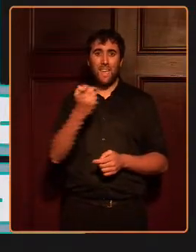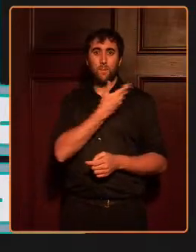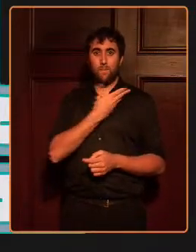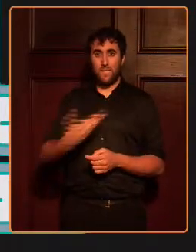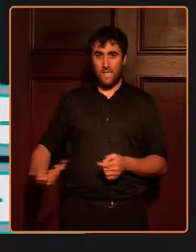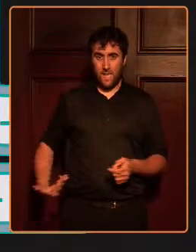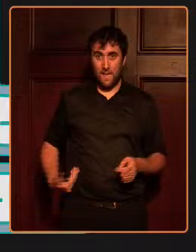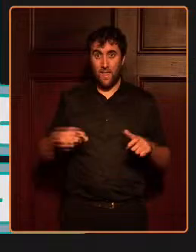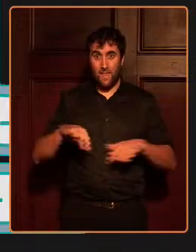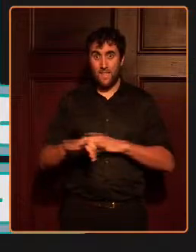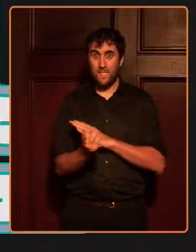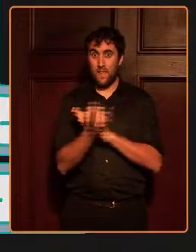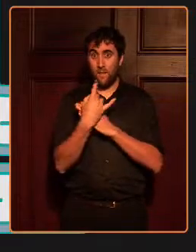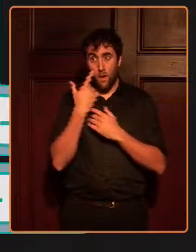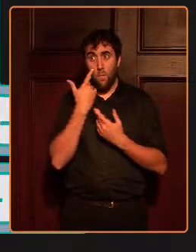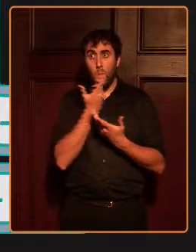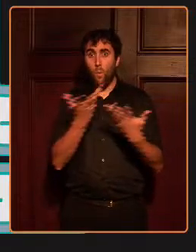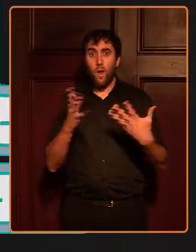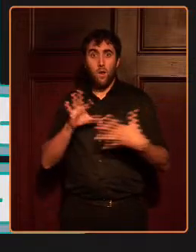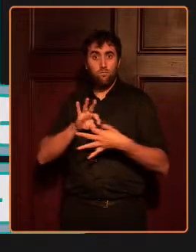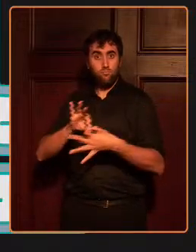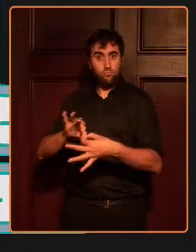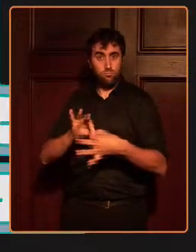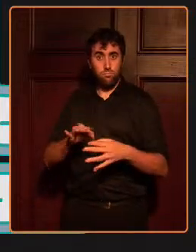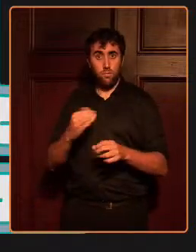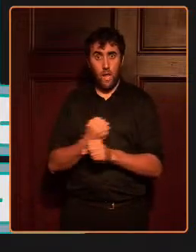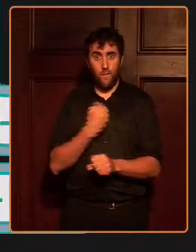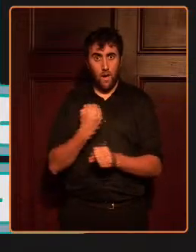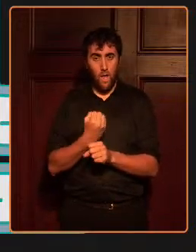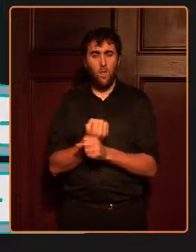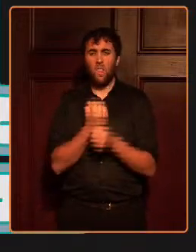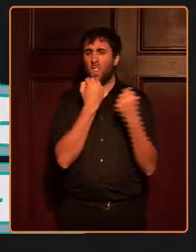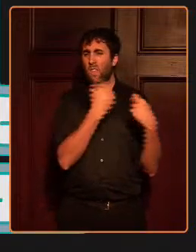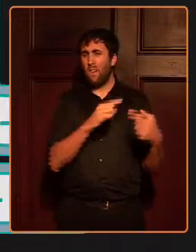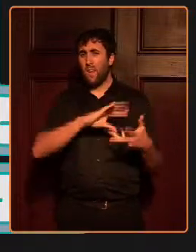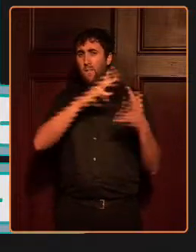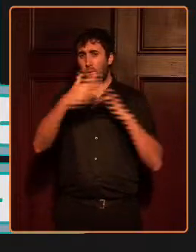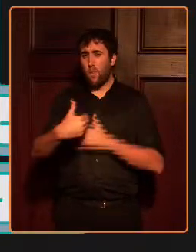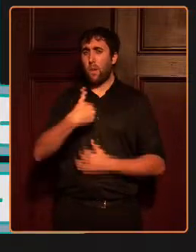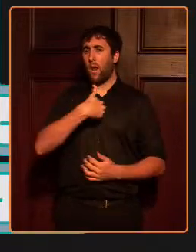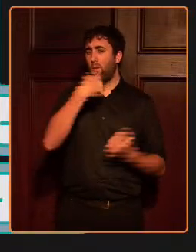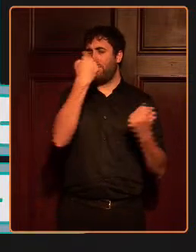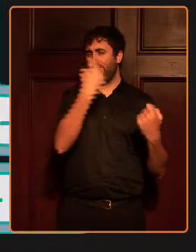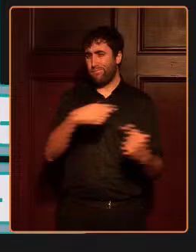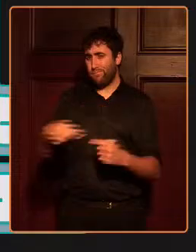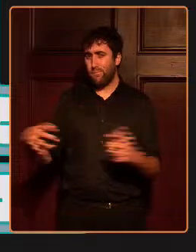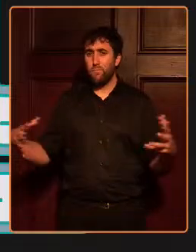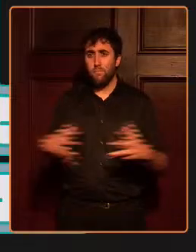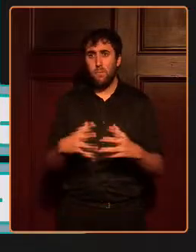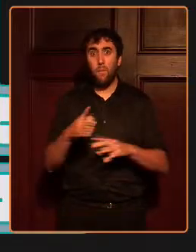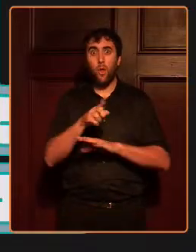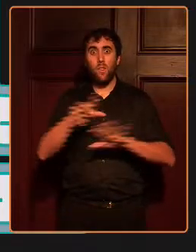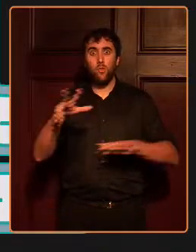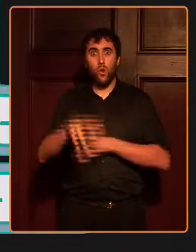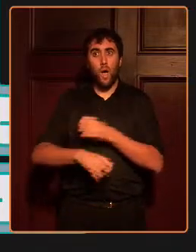expresidentes, también muestran cómo seguimos desde los distintos roles teniendo ese acumulado de 18 años y les agradezco mucho también